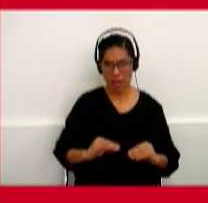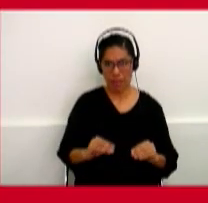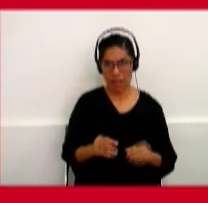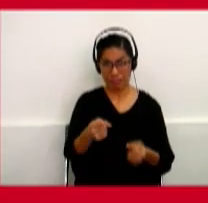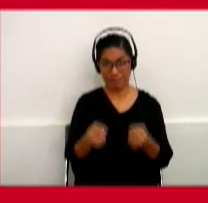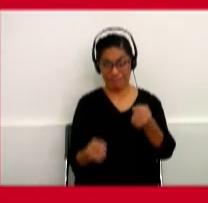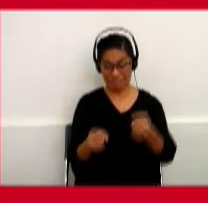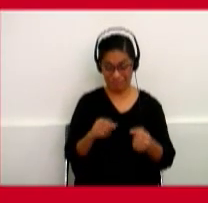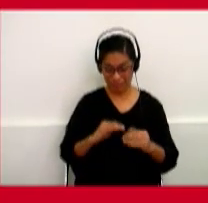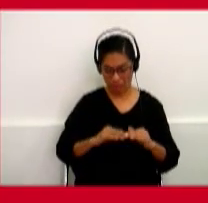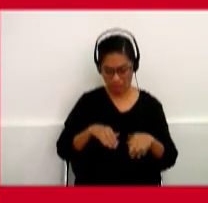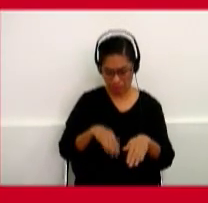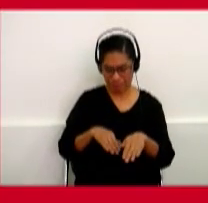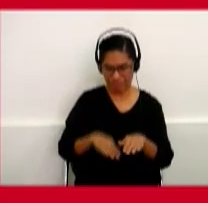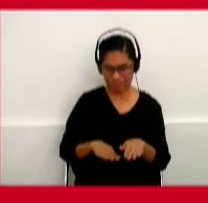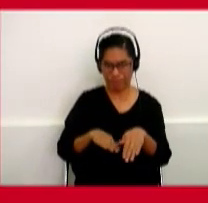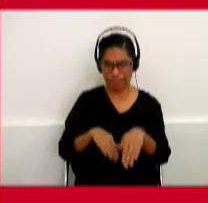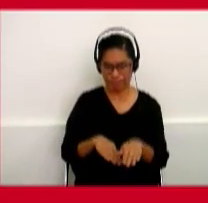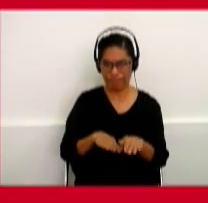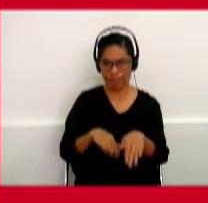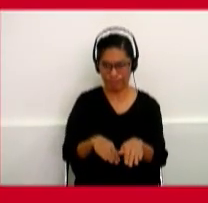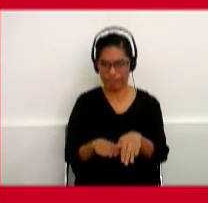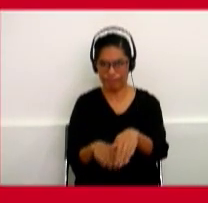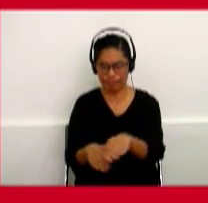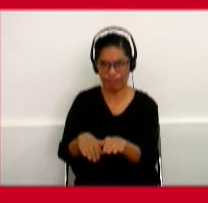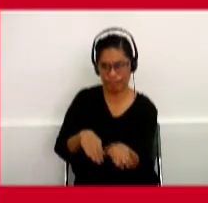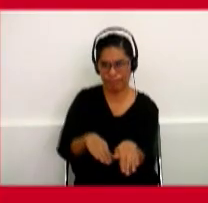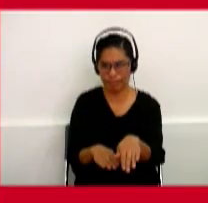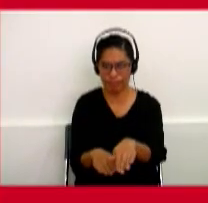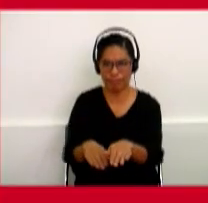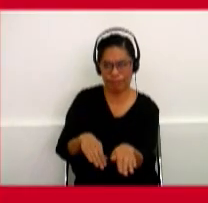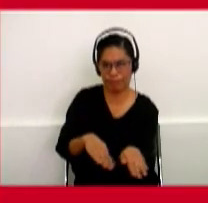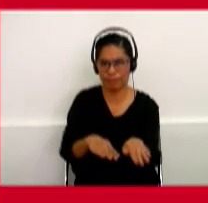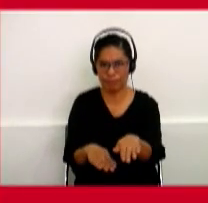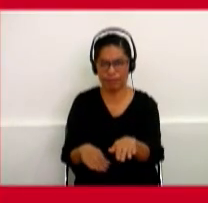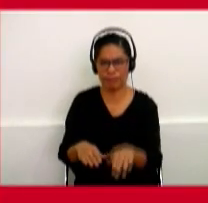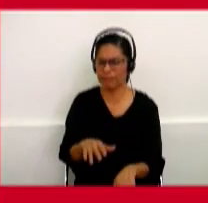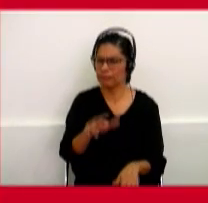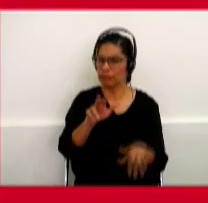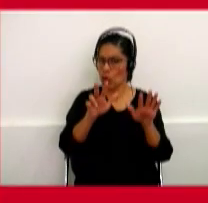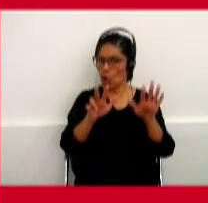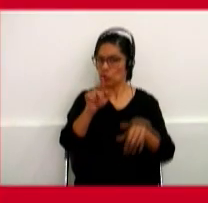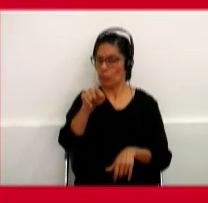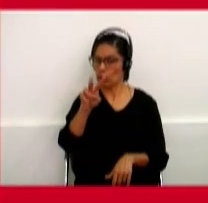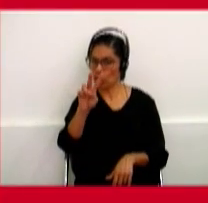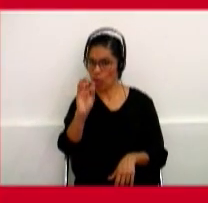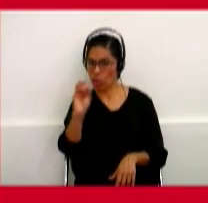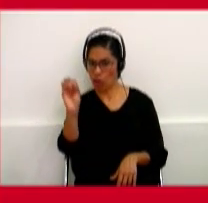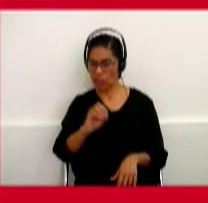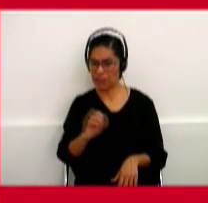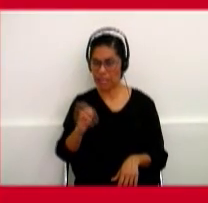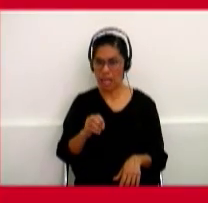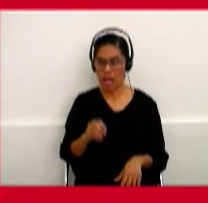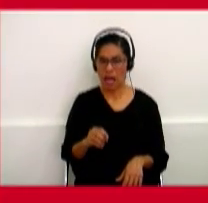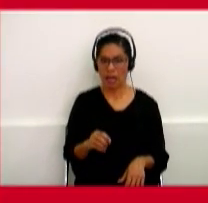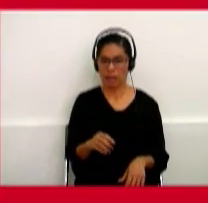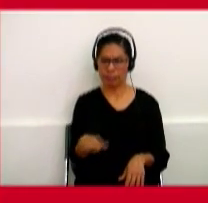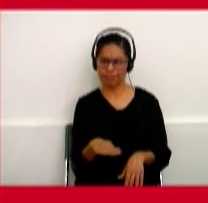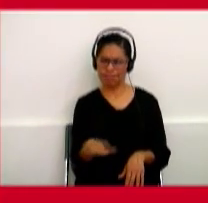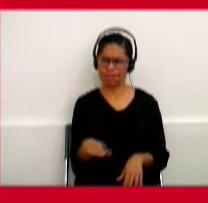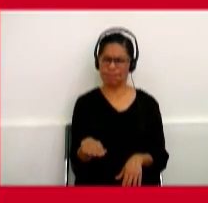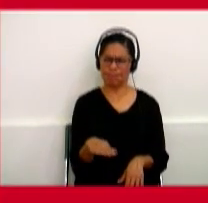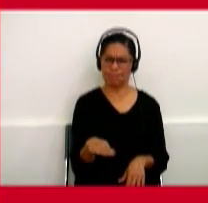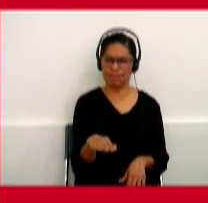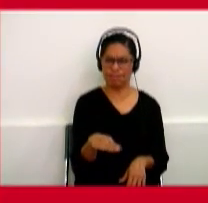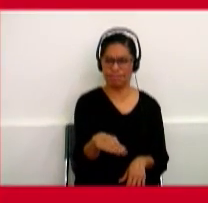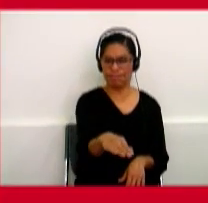7.9 de reducción en la calidad de la vía es igual a 8.2 de reducción en la velocidad total promedio que el